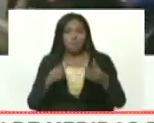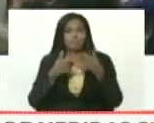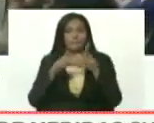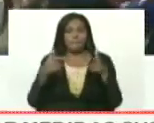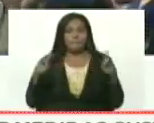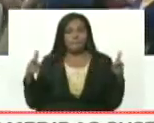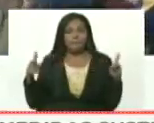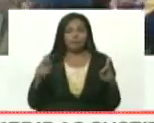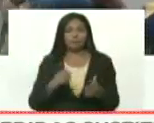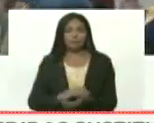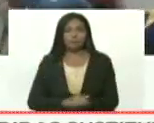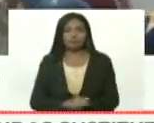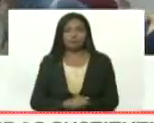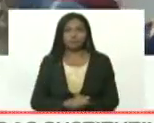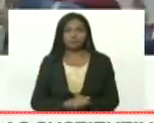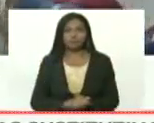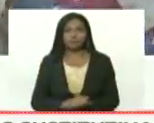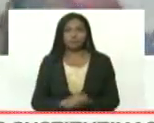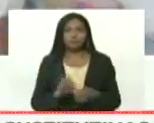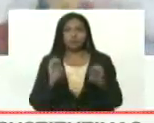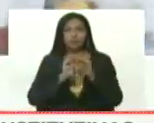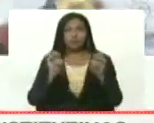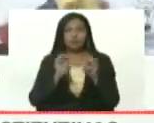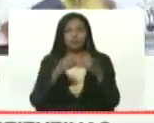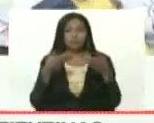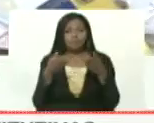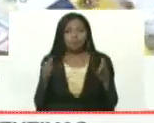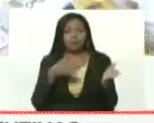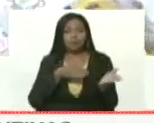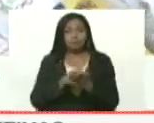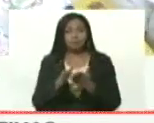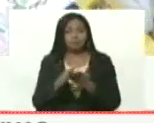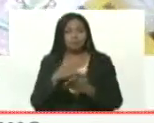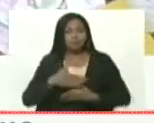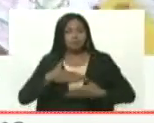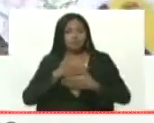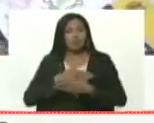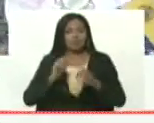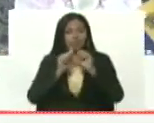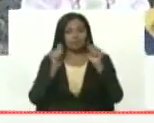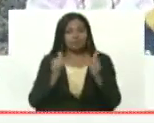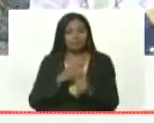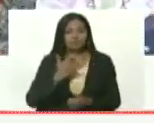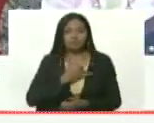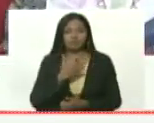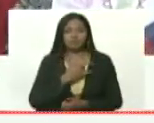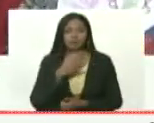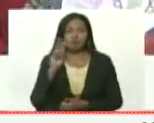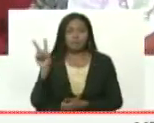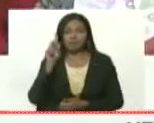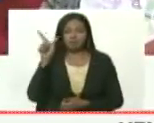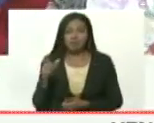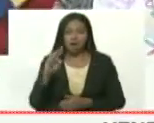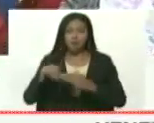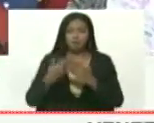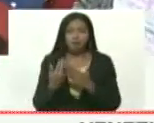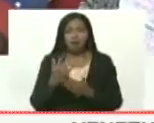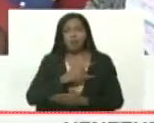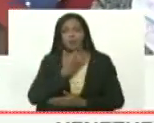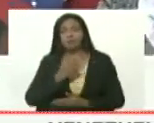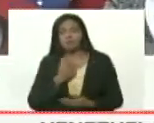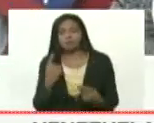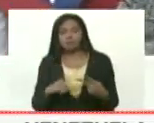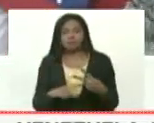ampliando. La educación pública gratuita y de calidad del sistema universitario venezolano, las